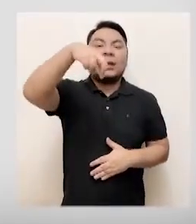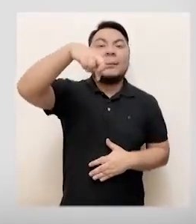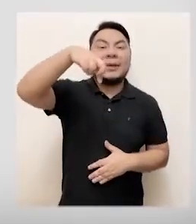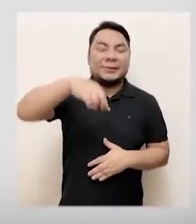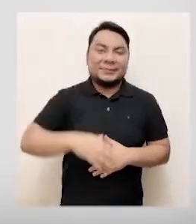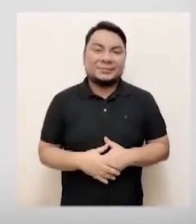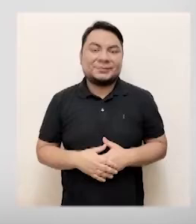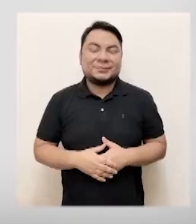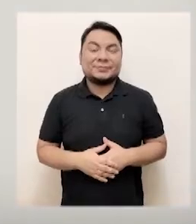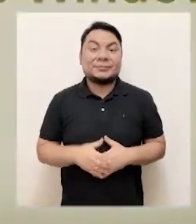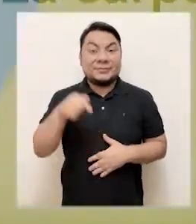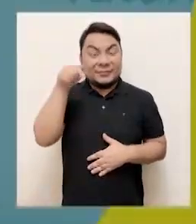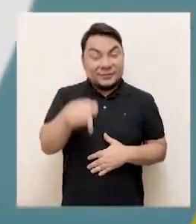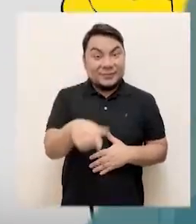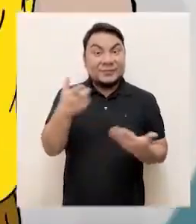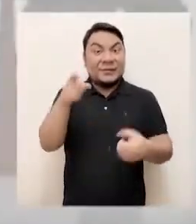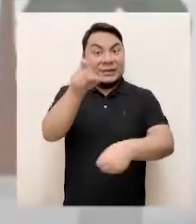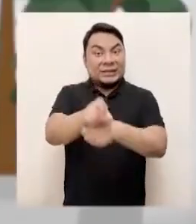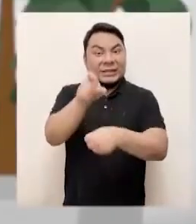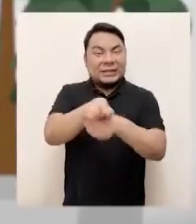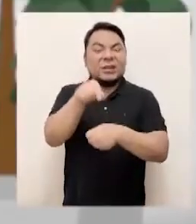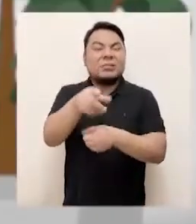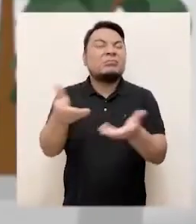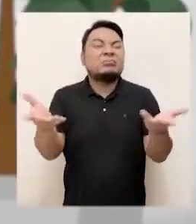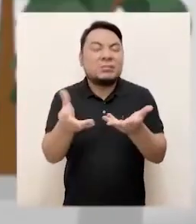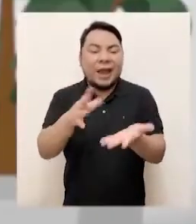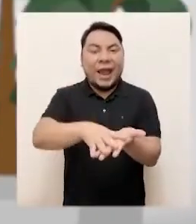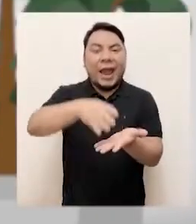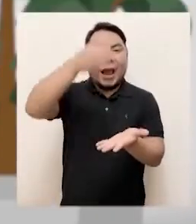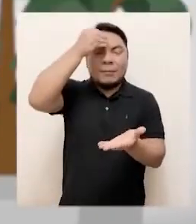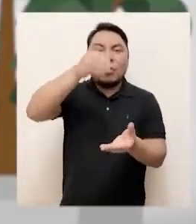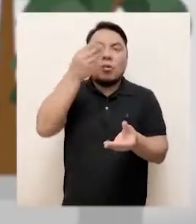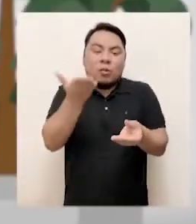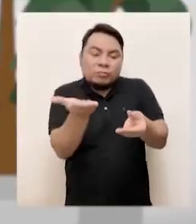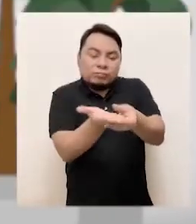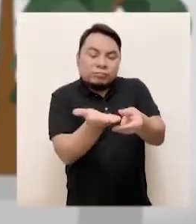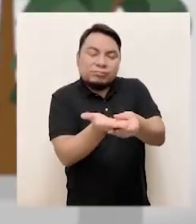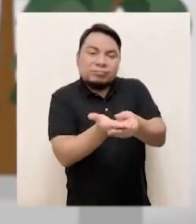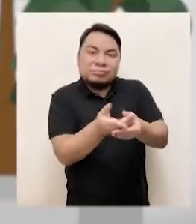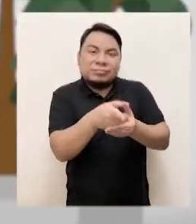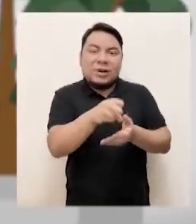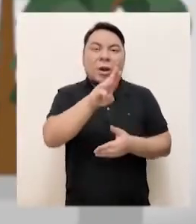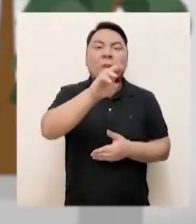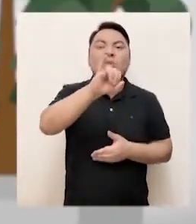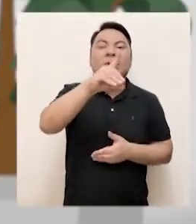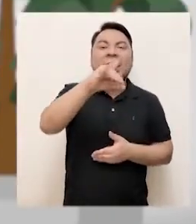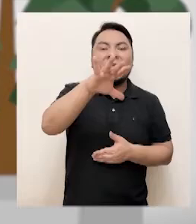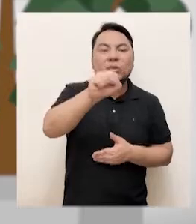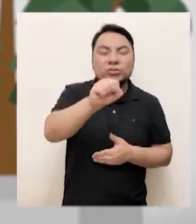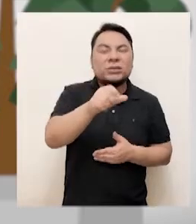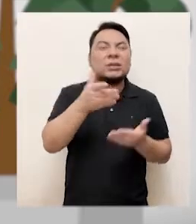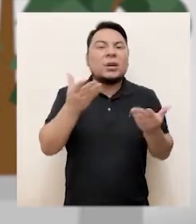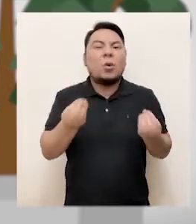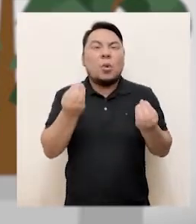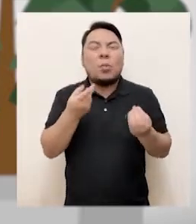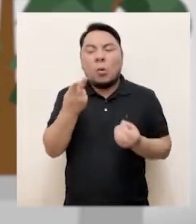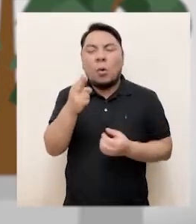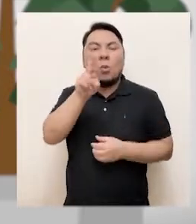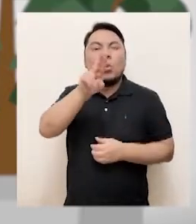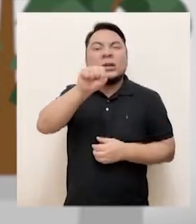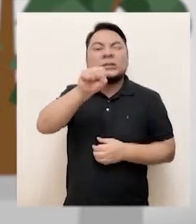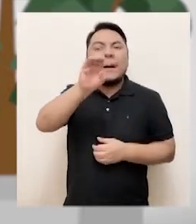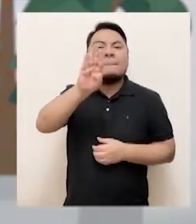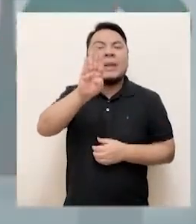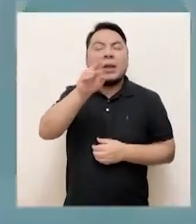la ONP. En este tutorial vamos a aprender sobre la carpeta de Windows y además conoceremos qué es la